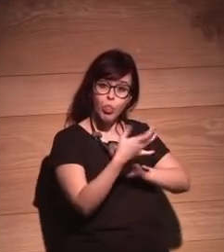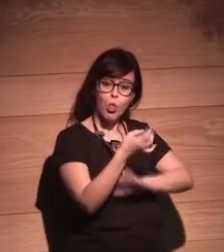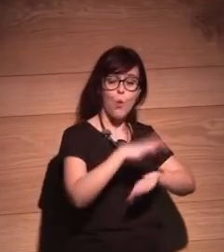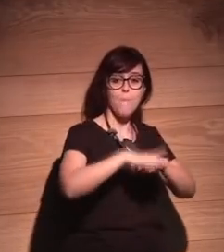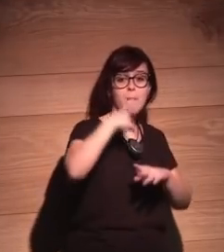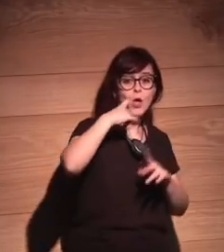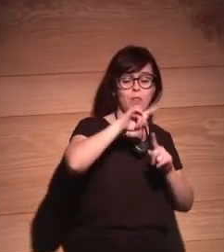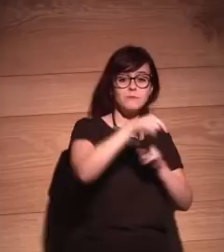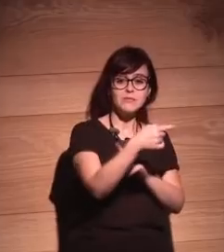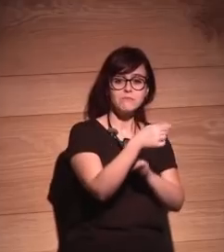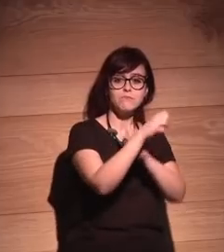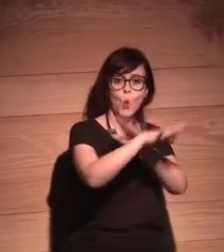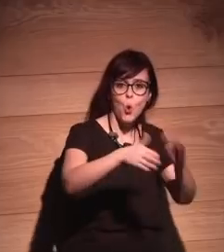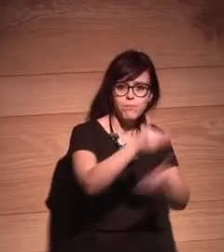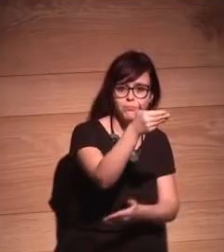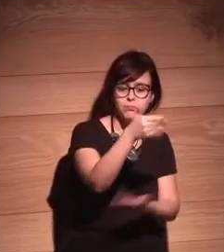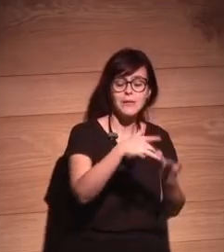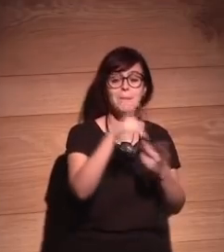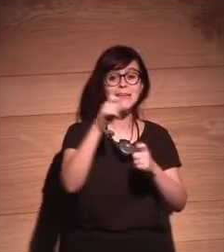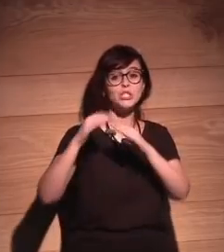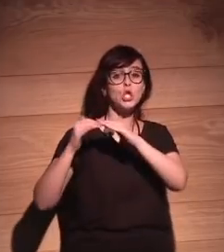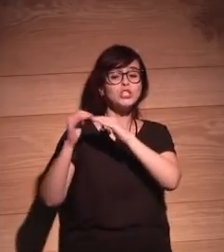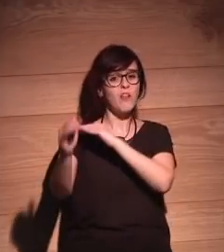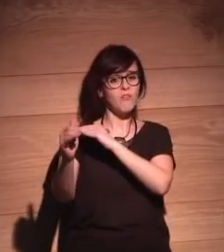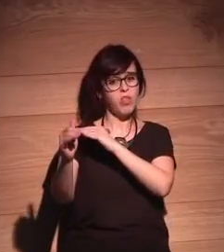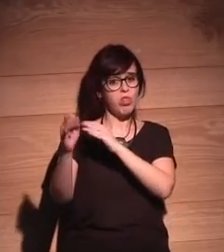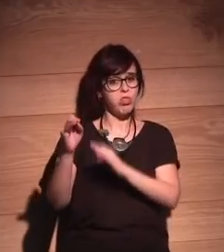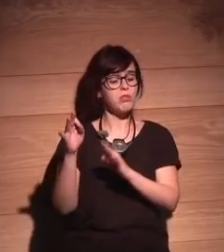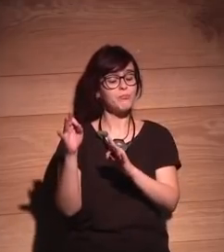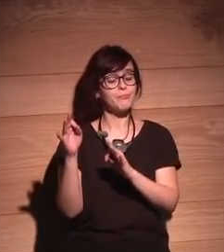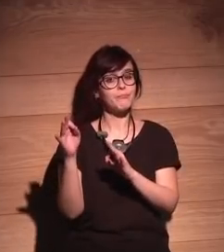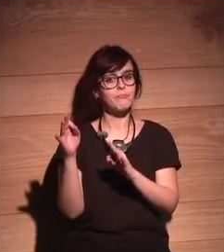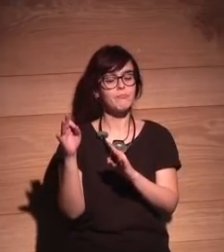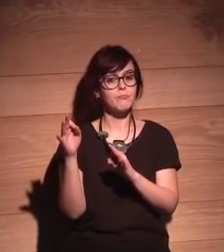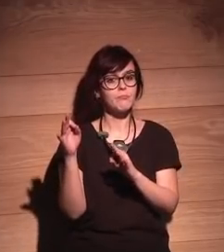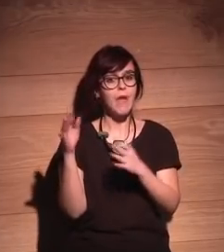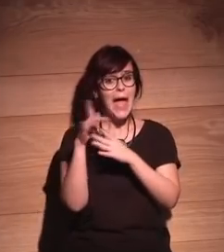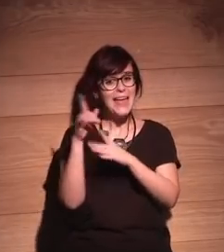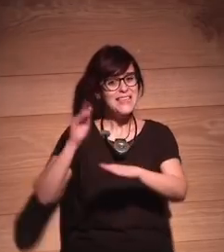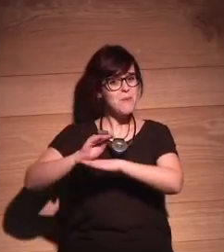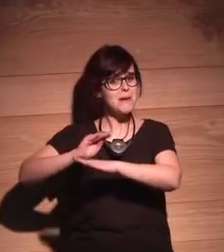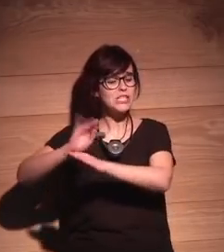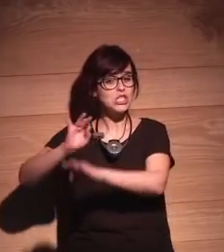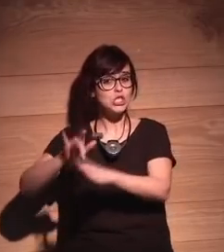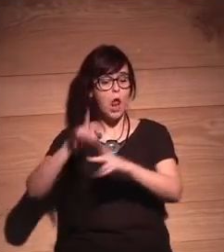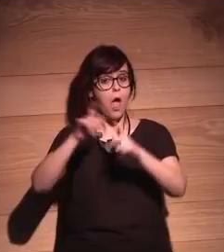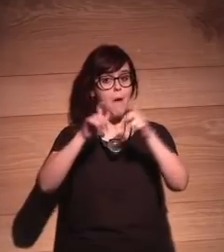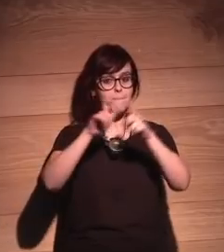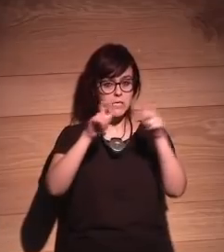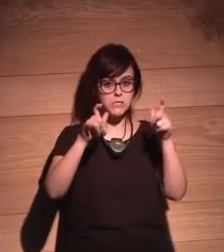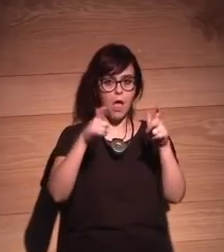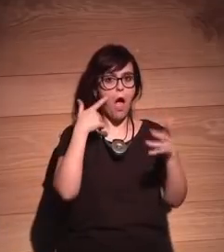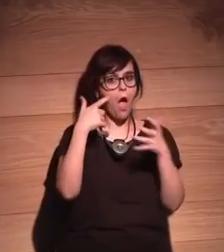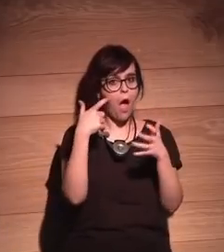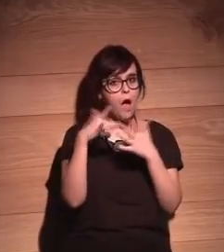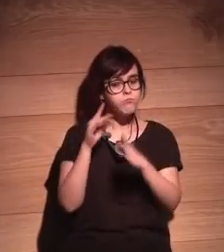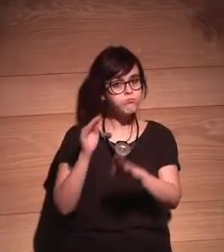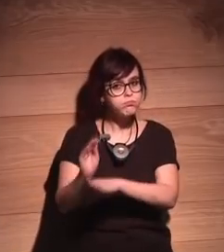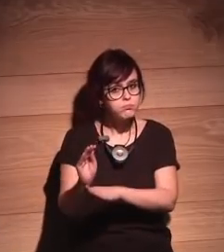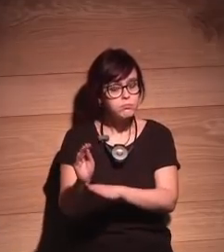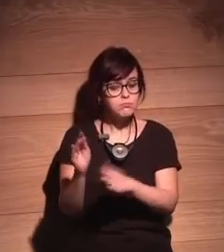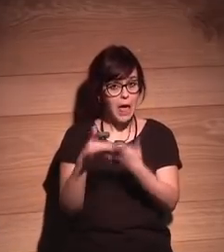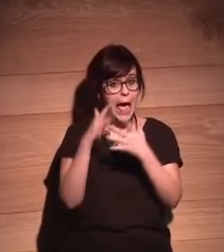los temas de sostenibilidad, que están dedicando montones de inversión las empresas,